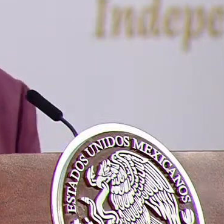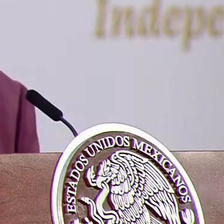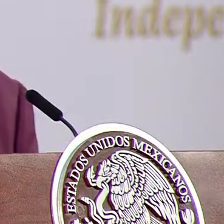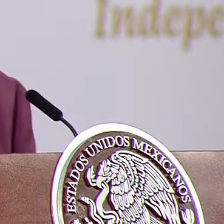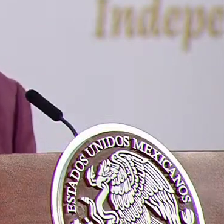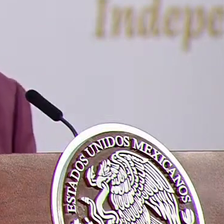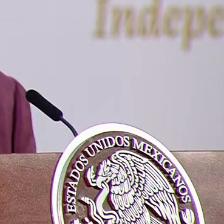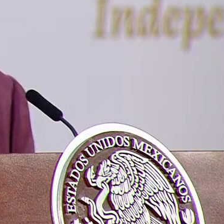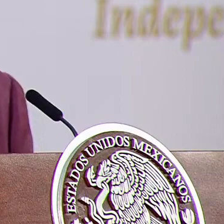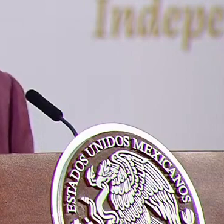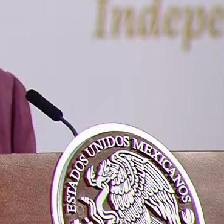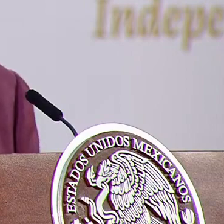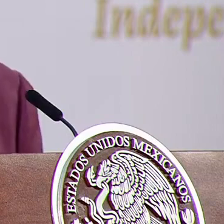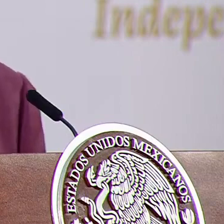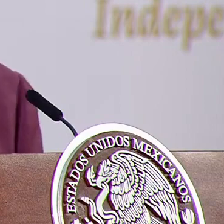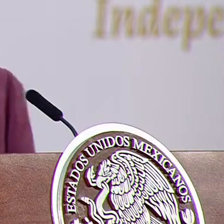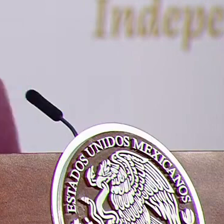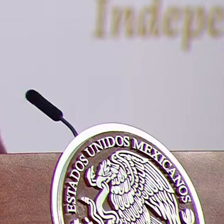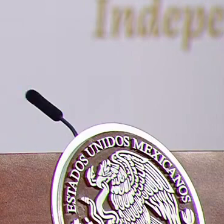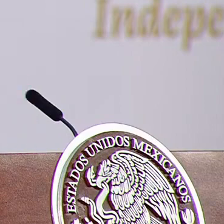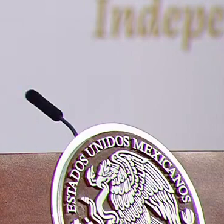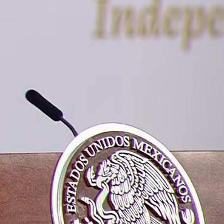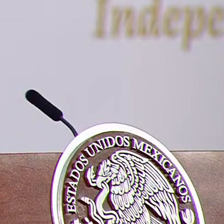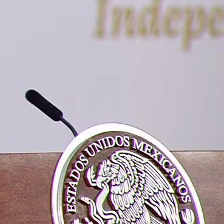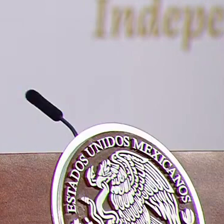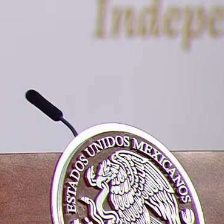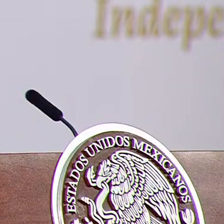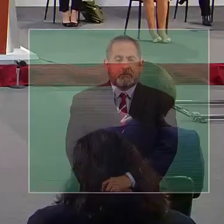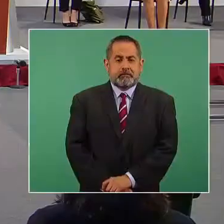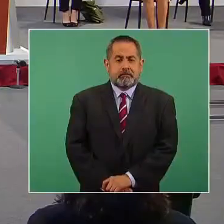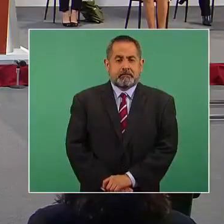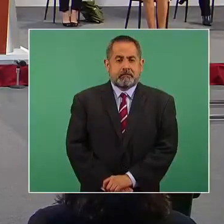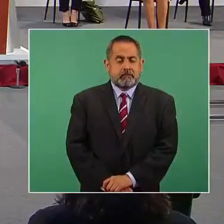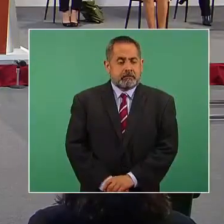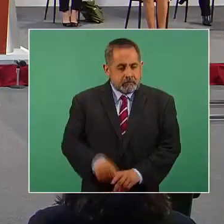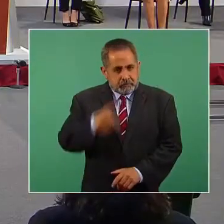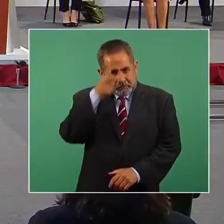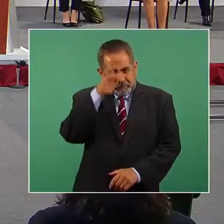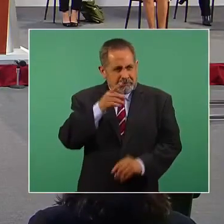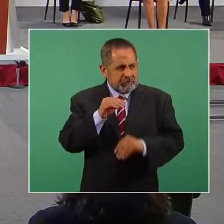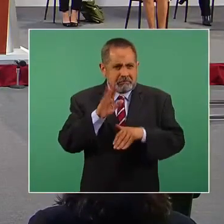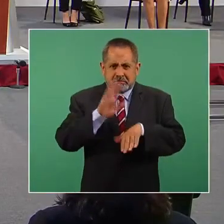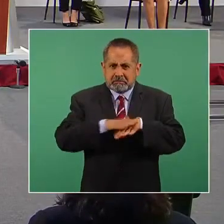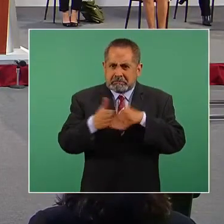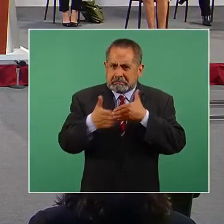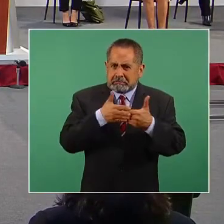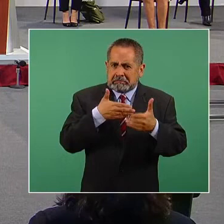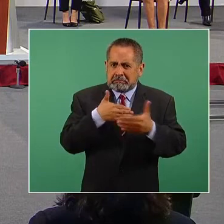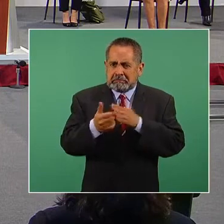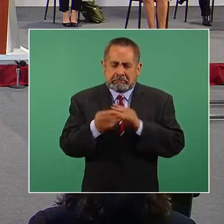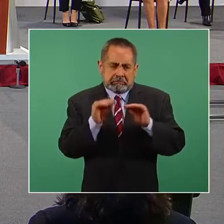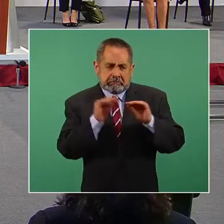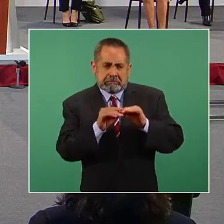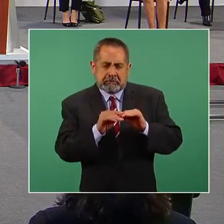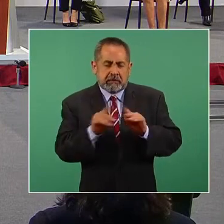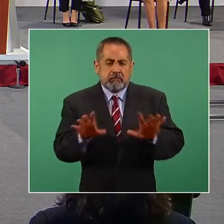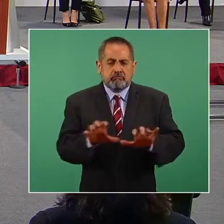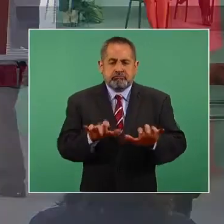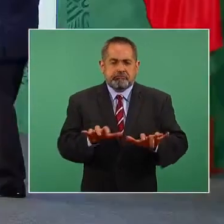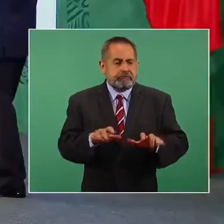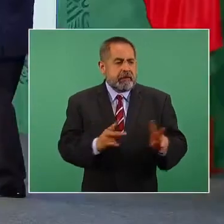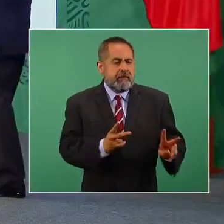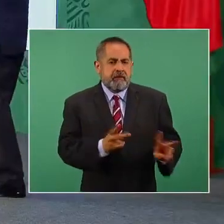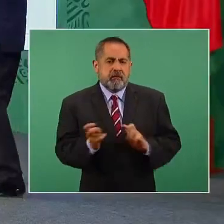antes, ahí como un parche en la tarjeta madre, ya es algo mucho más sofisticado que estaremos combatiendo